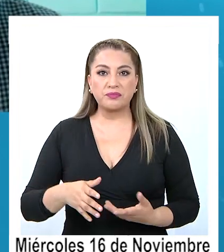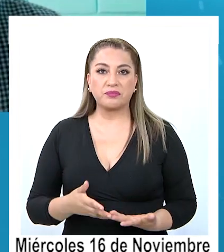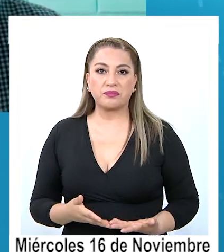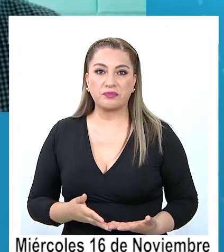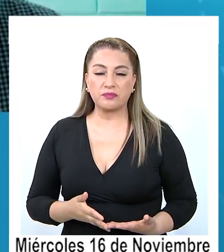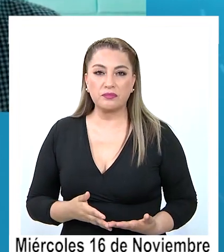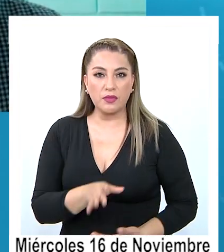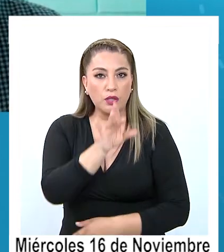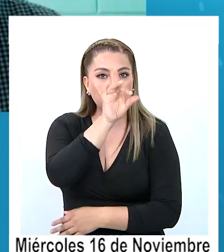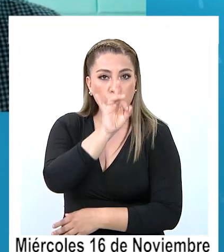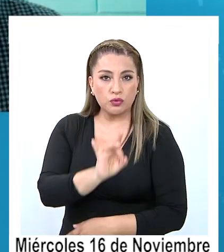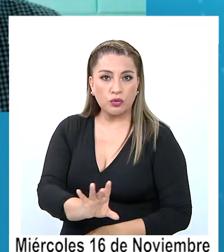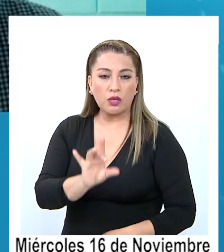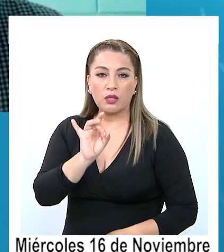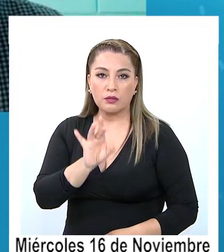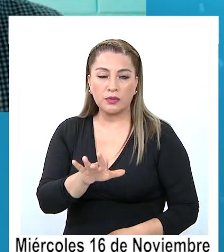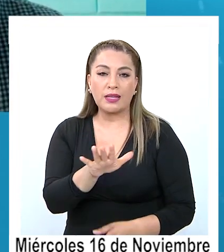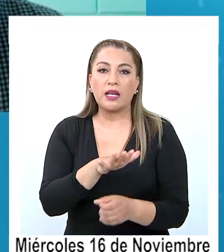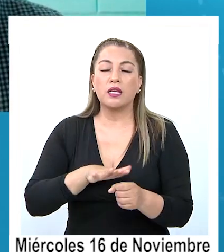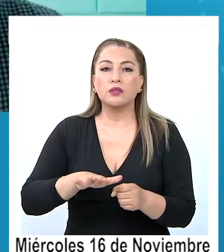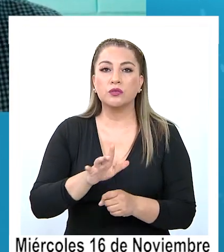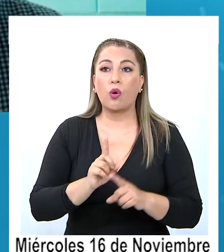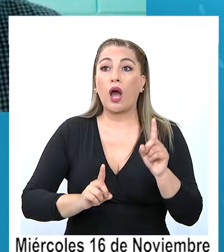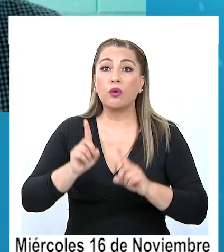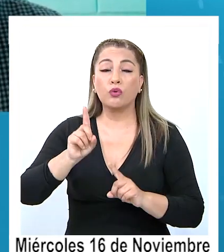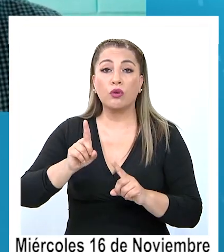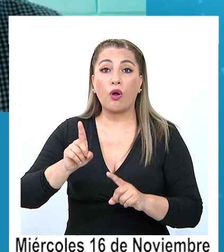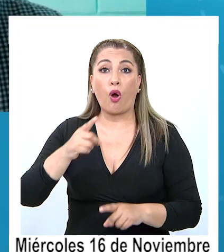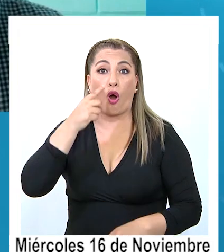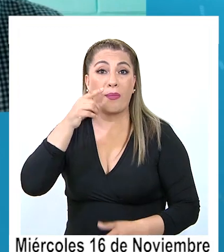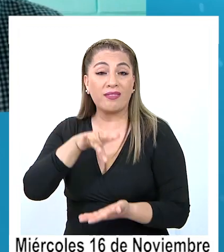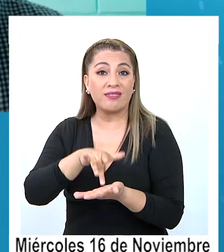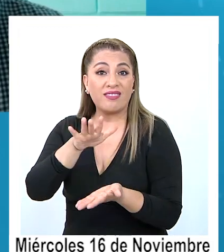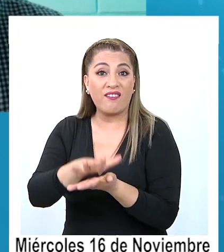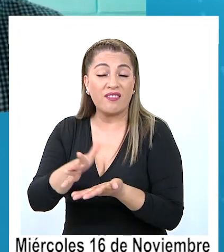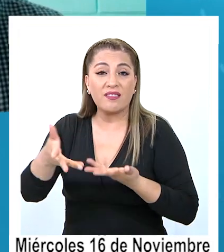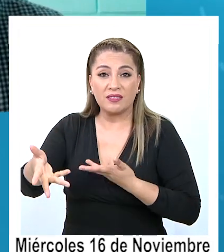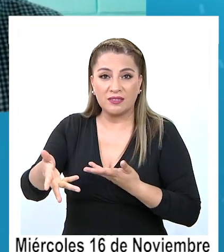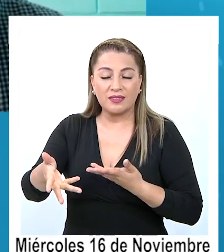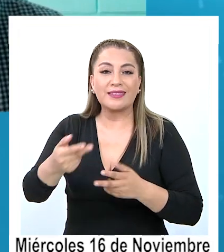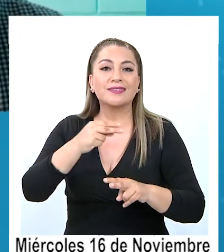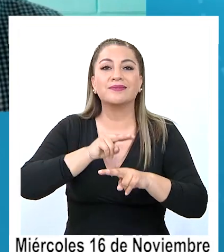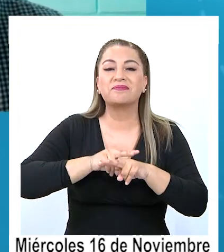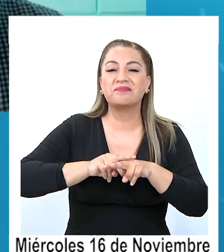que solamente el hecho que deba automáticamente se efectúe